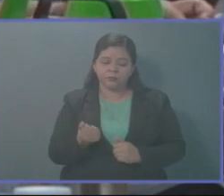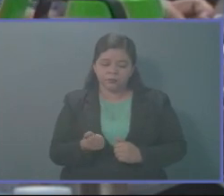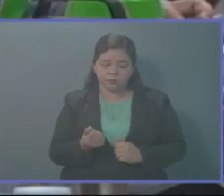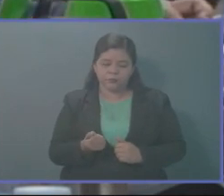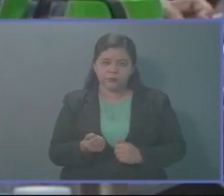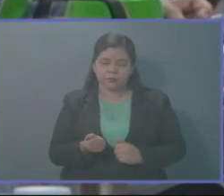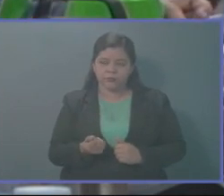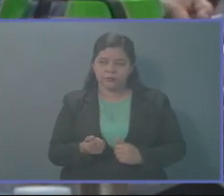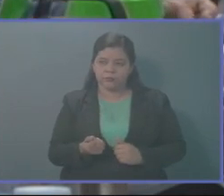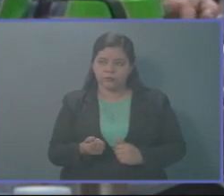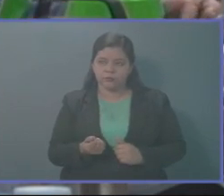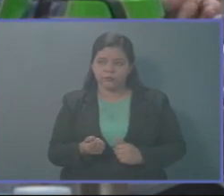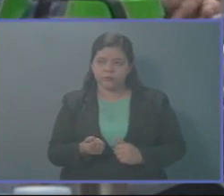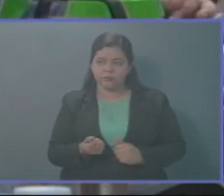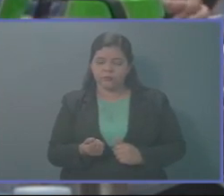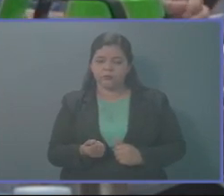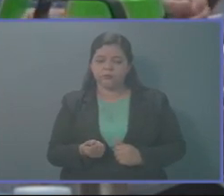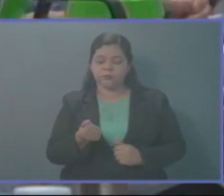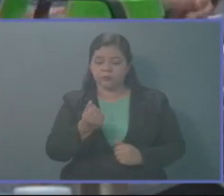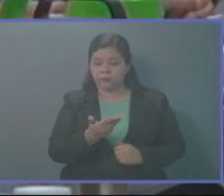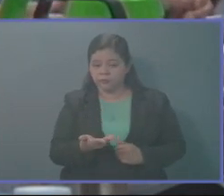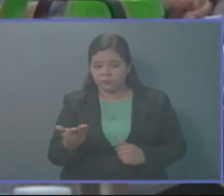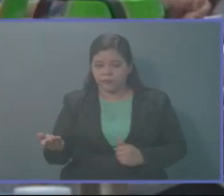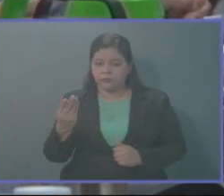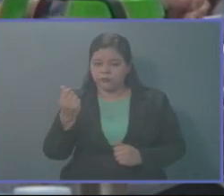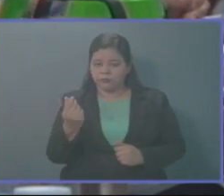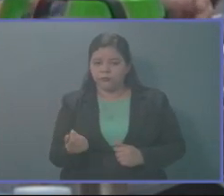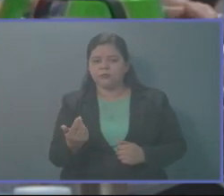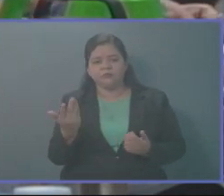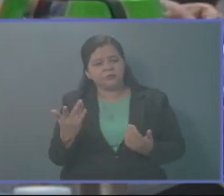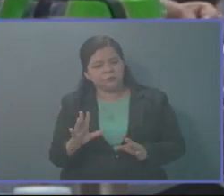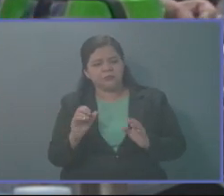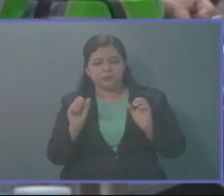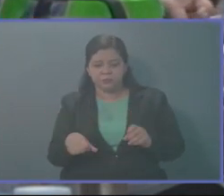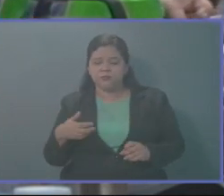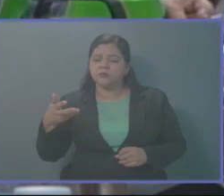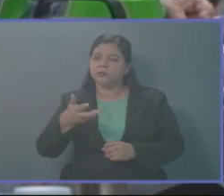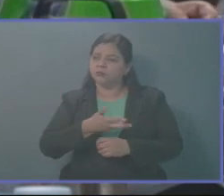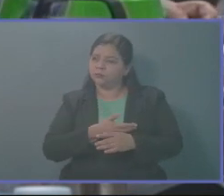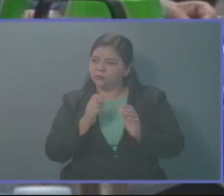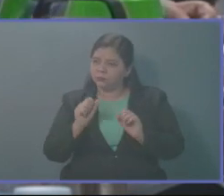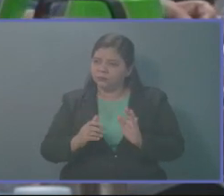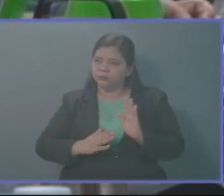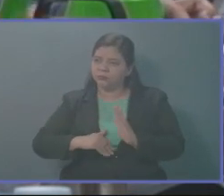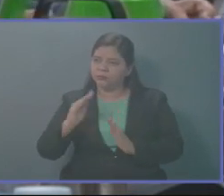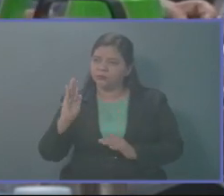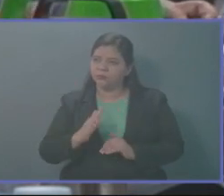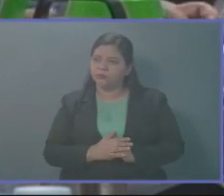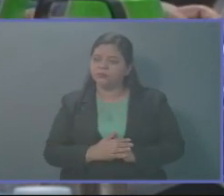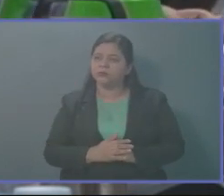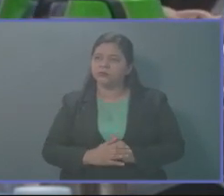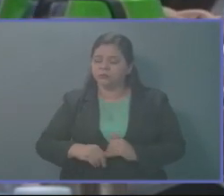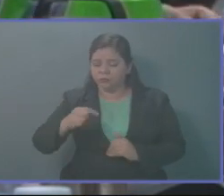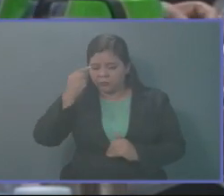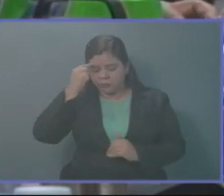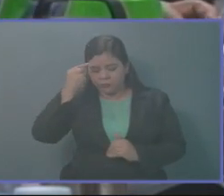enorme de recursos, este podría ser uno, yo diría, de que le demos mucho taller, mucho